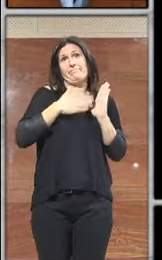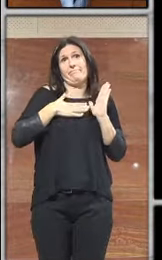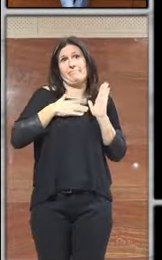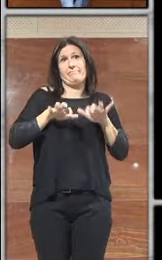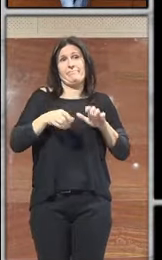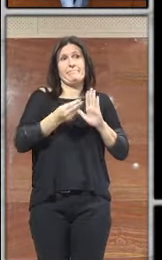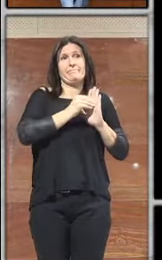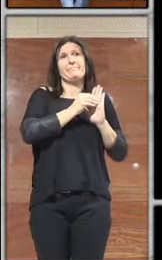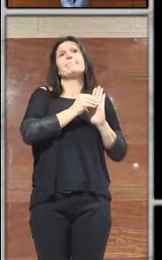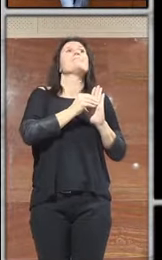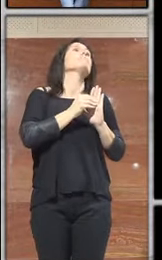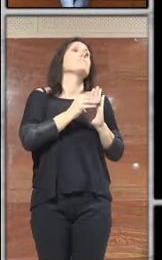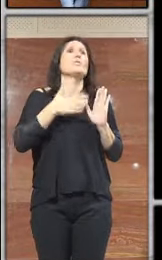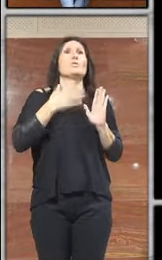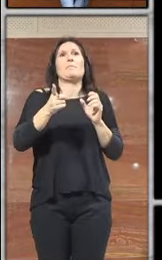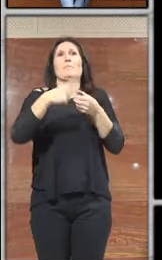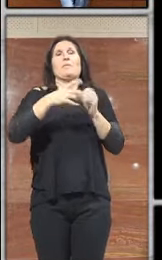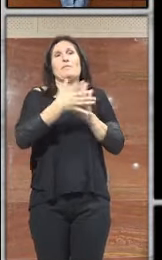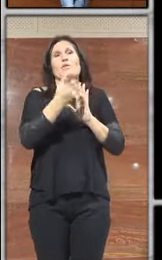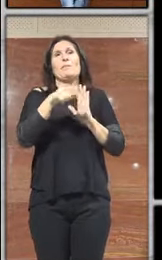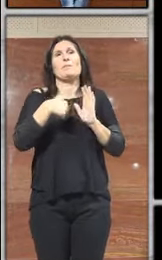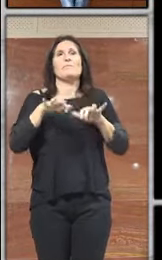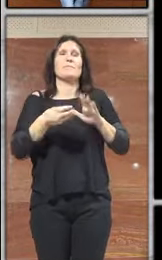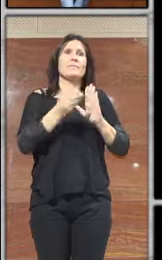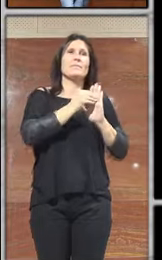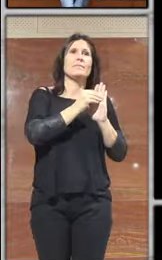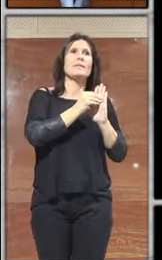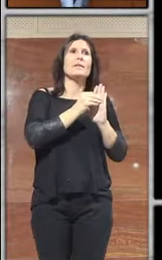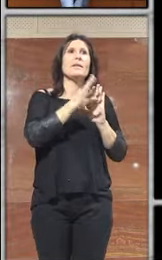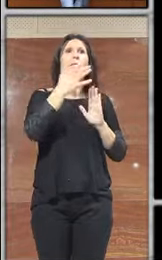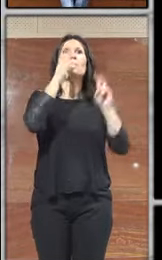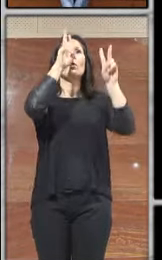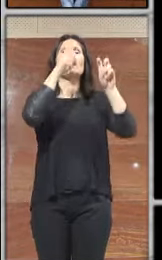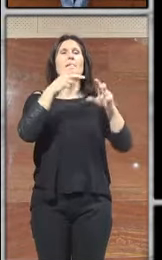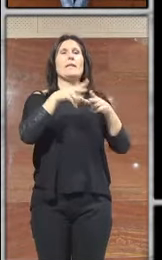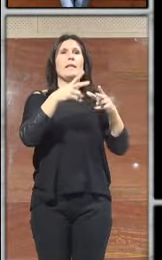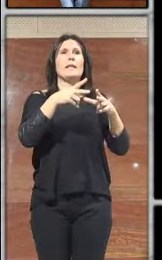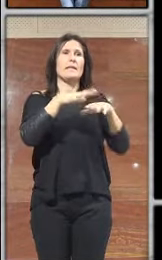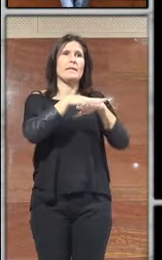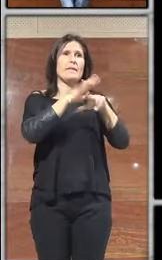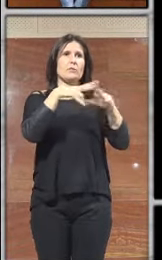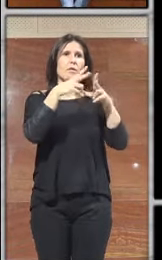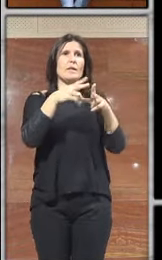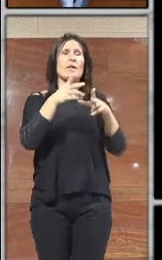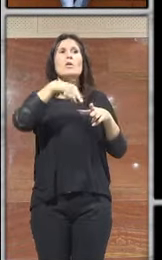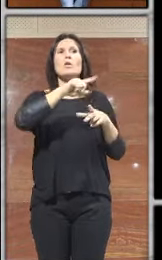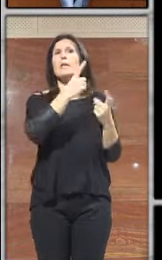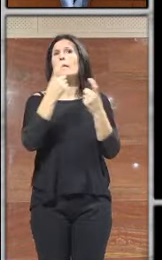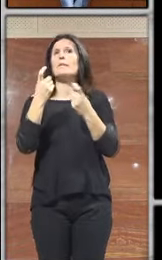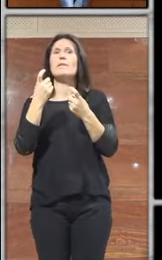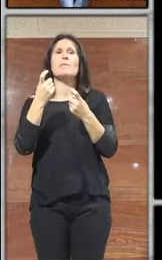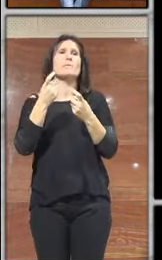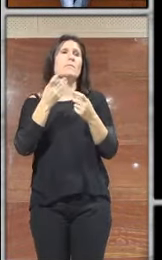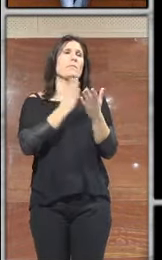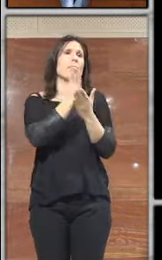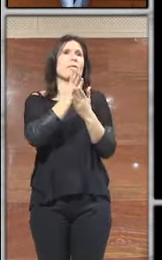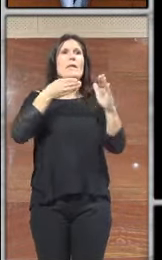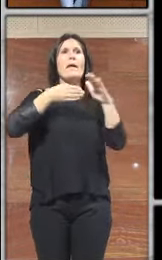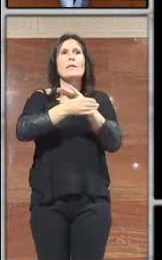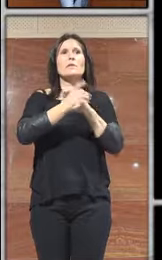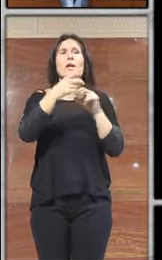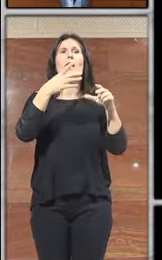¿verdad? Como yo también participo, en el sentido de lo que decíamos antes de las redes sociales. Necesitamos tener medios de acceso a las redes sociales, necesitamos